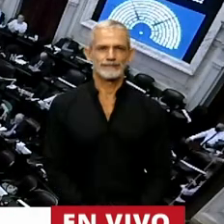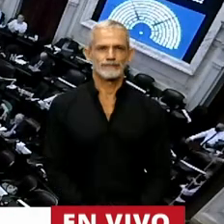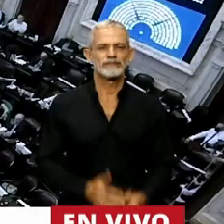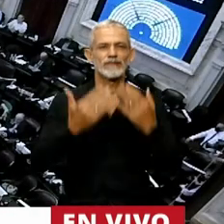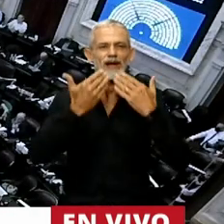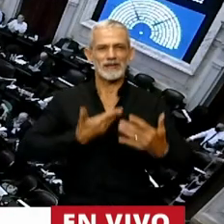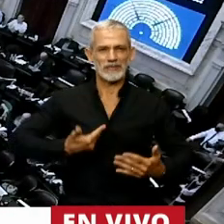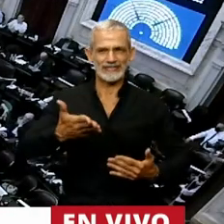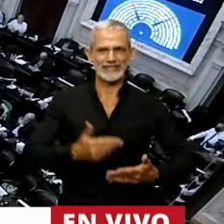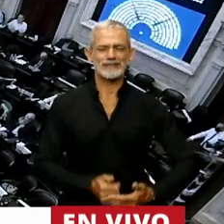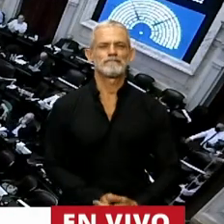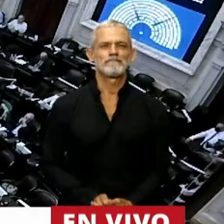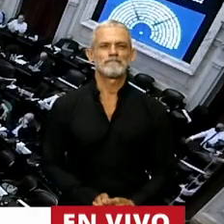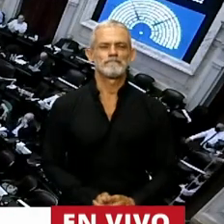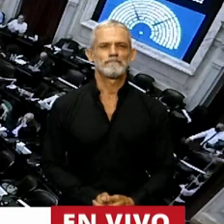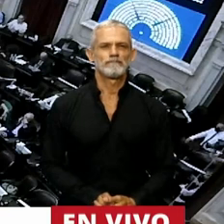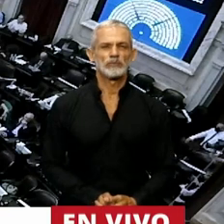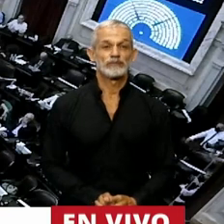Gracias, señor presidente.